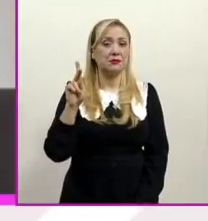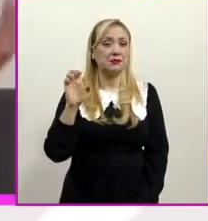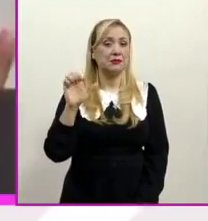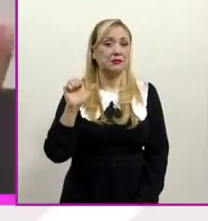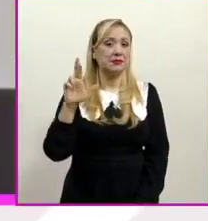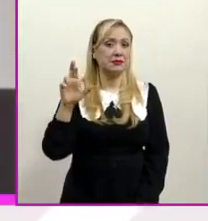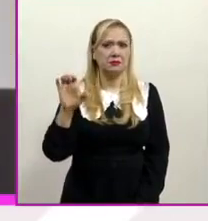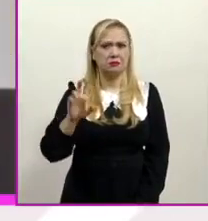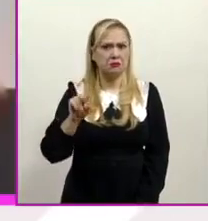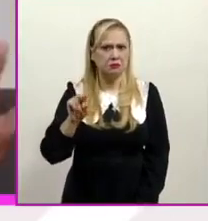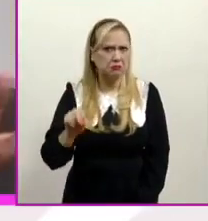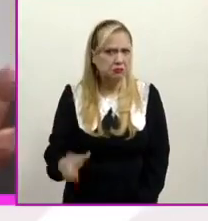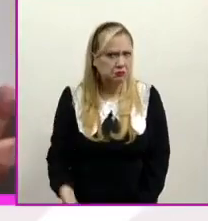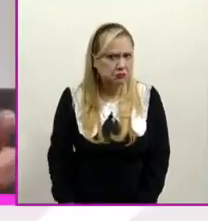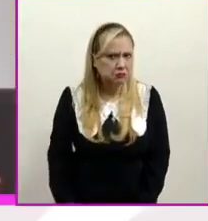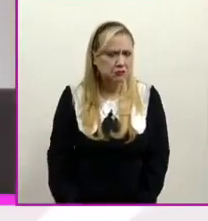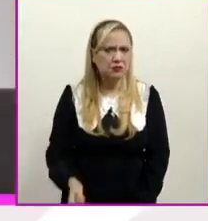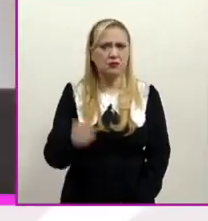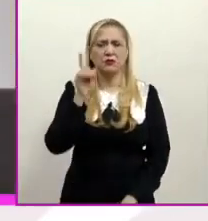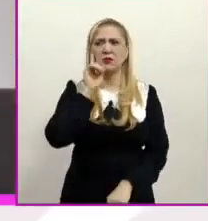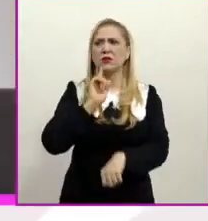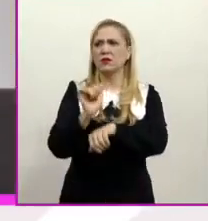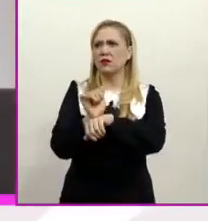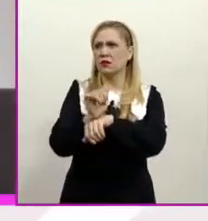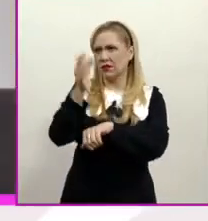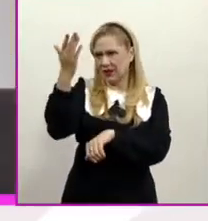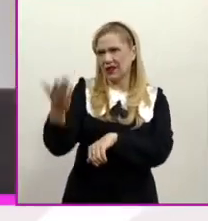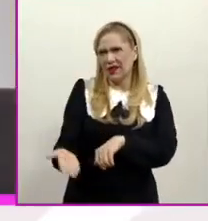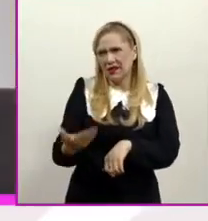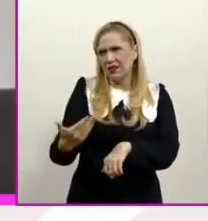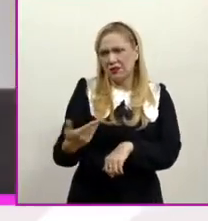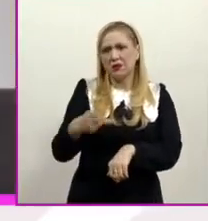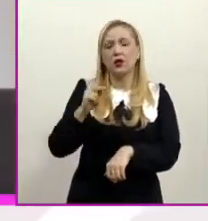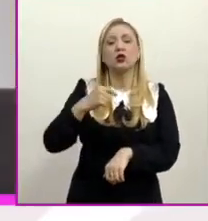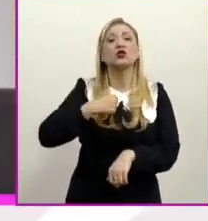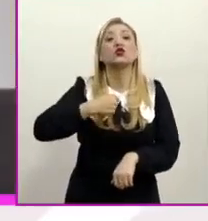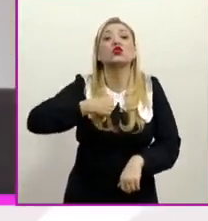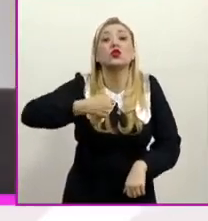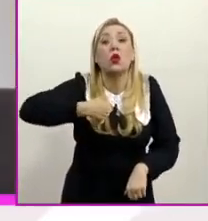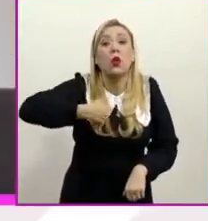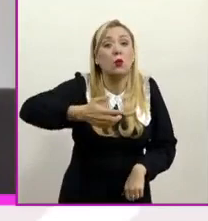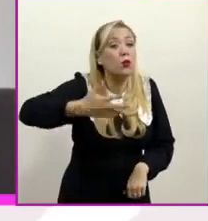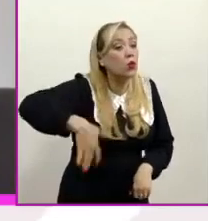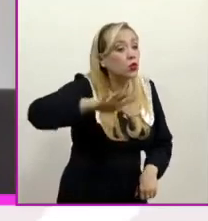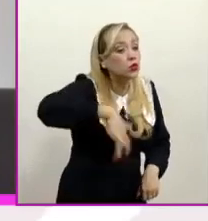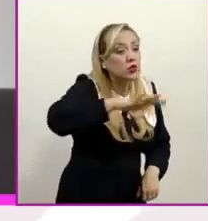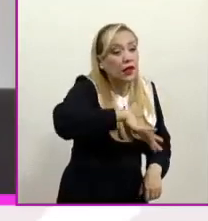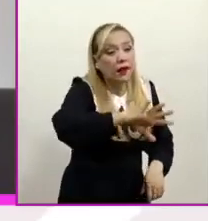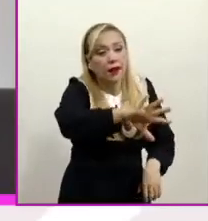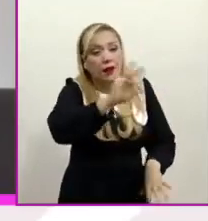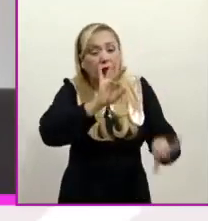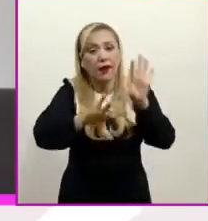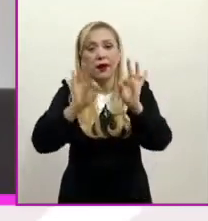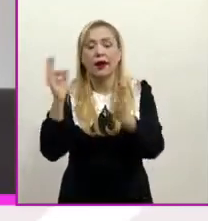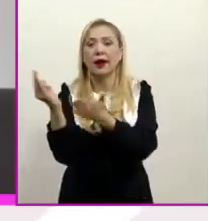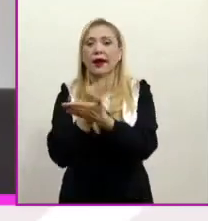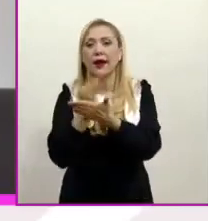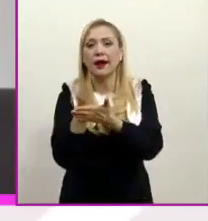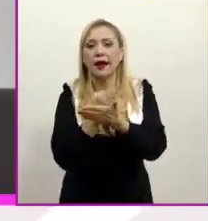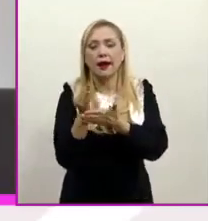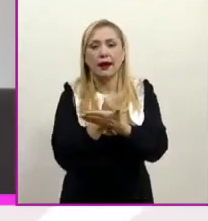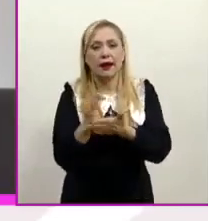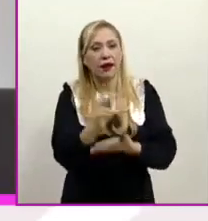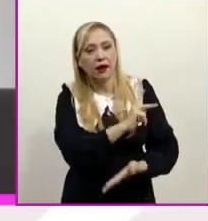La actriz que se quedó estaba muy bien, por supuesto, pero yo hice casting, yo acompañé a mis compañeras prietas a hacer ese